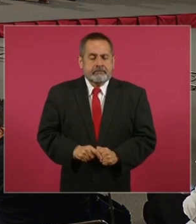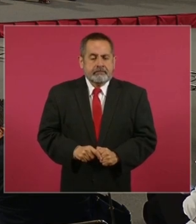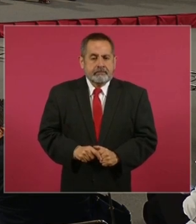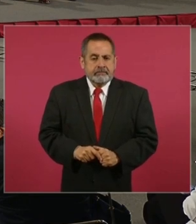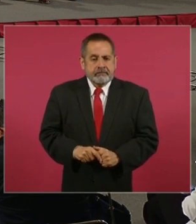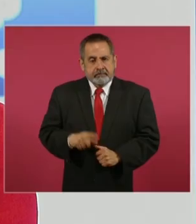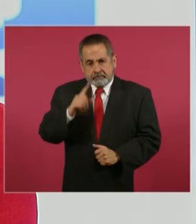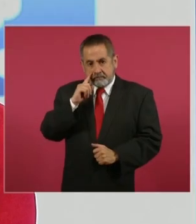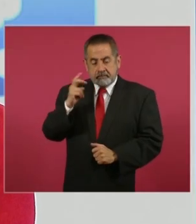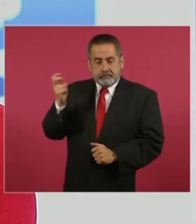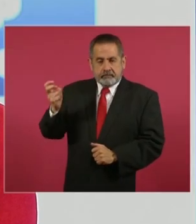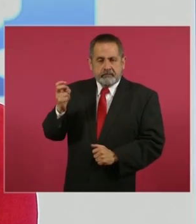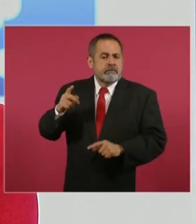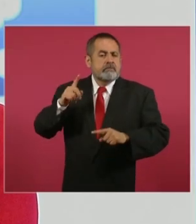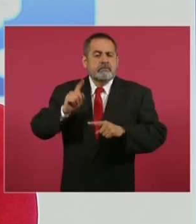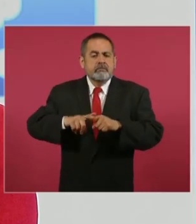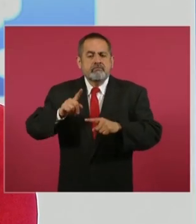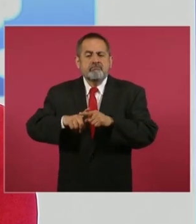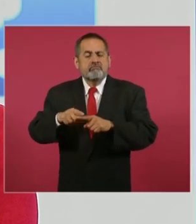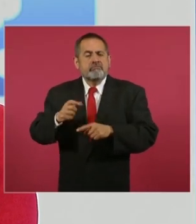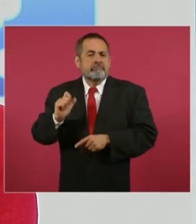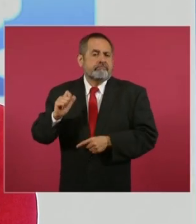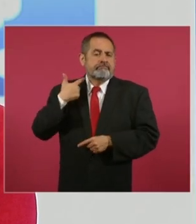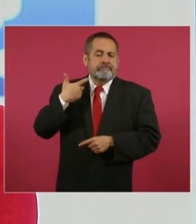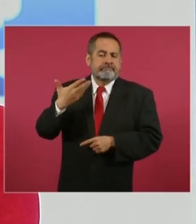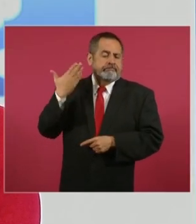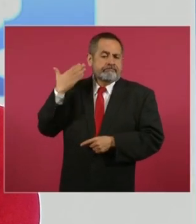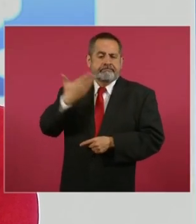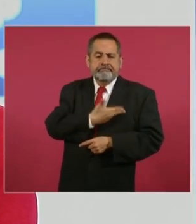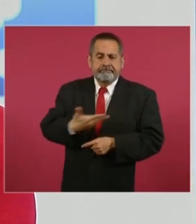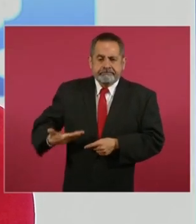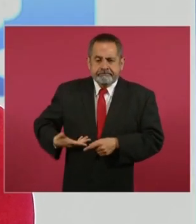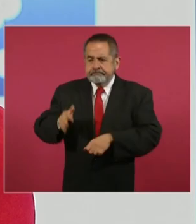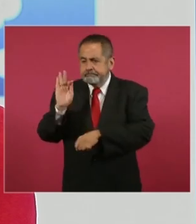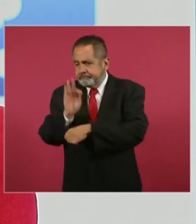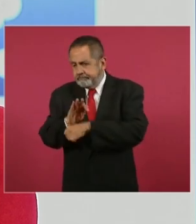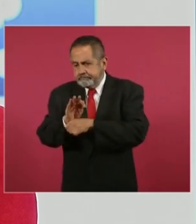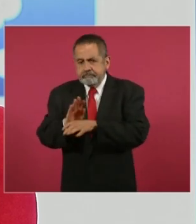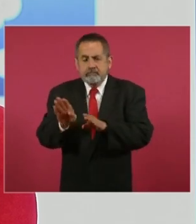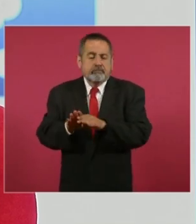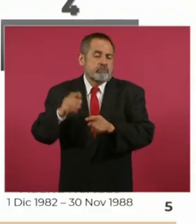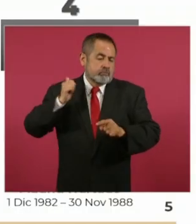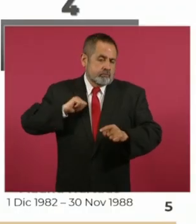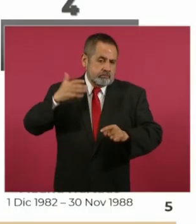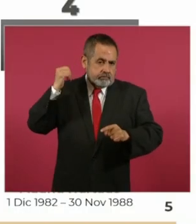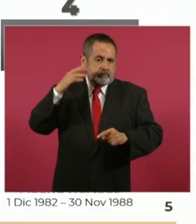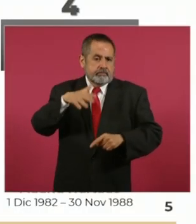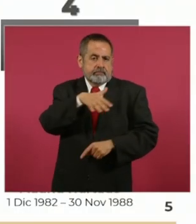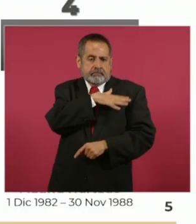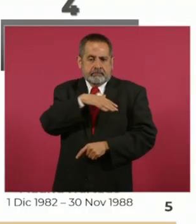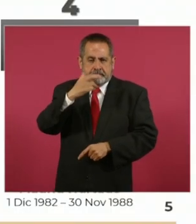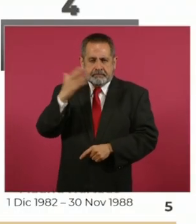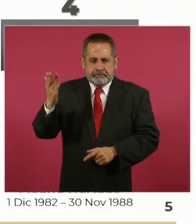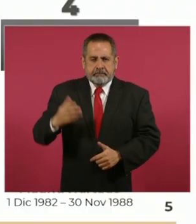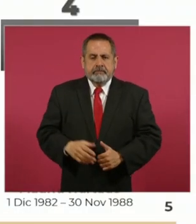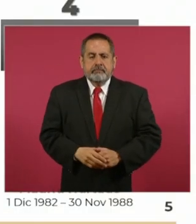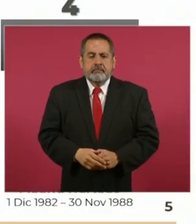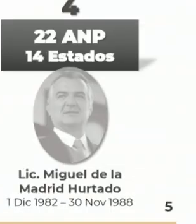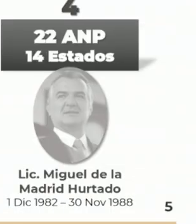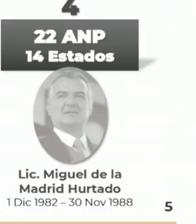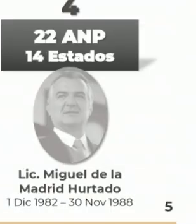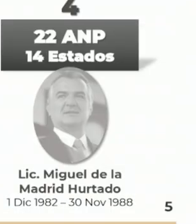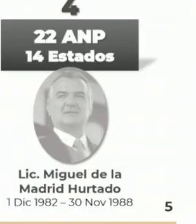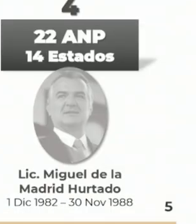que los presidentes con más áreas naturales protegidas decretadas, antes era el general Lázaro Cárdenas, con 41